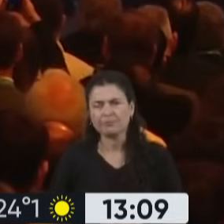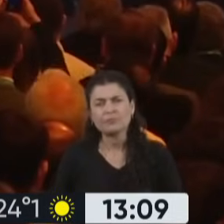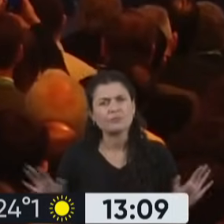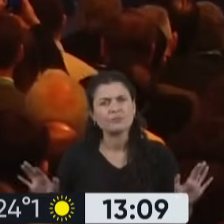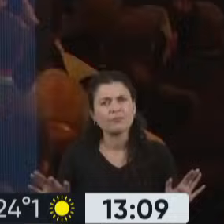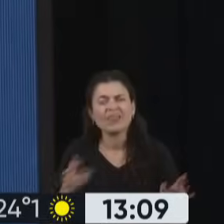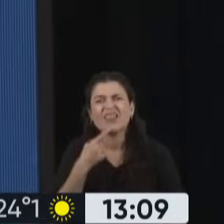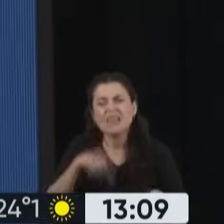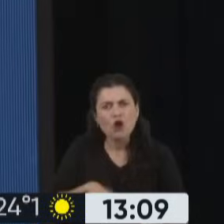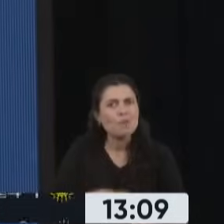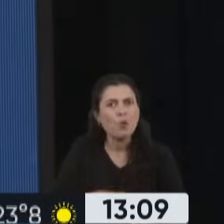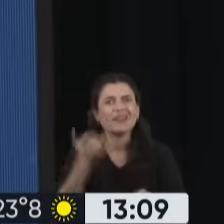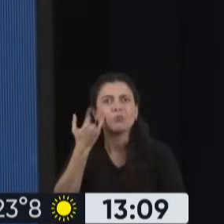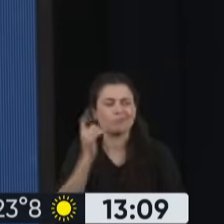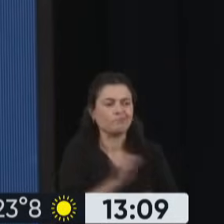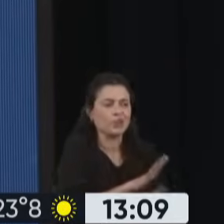pero ahora es la hora del crecimiento